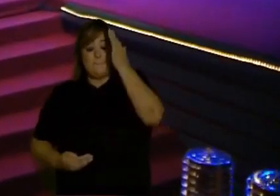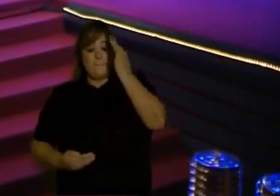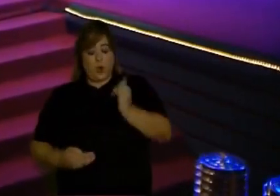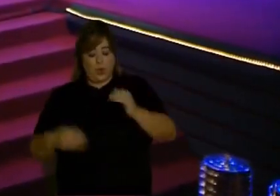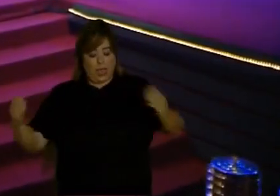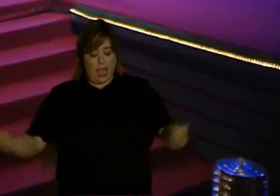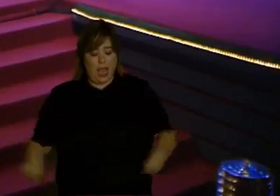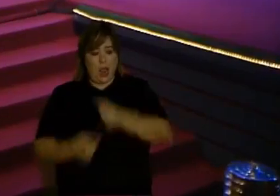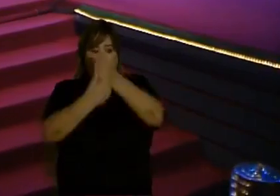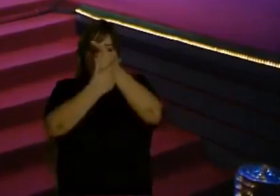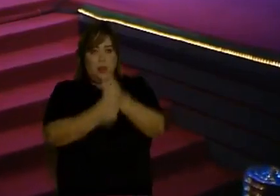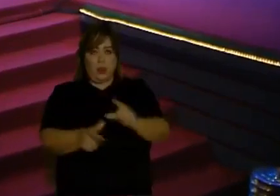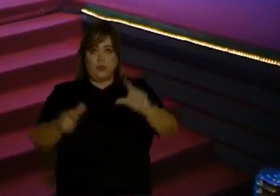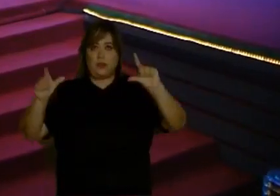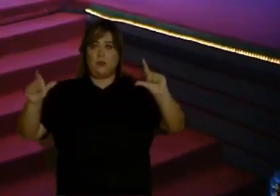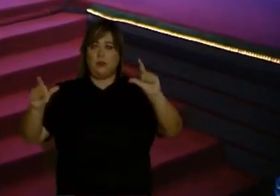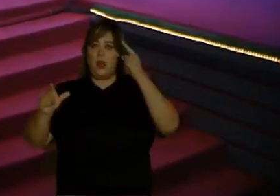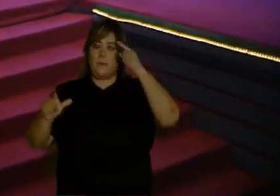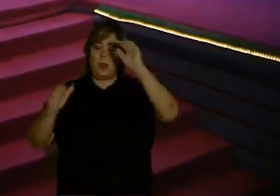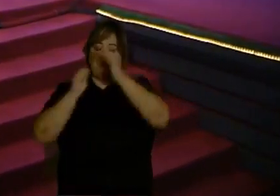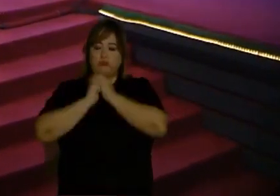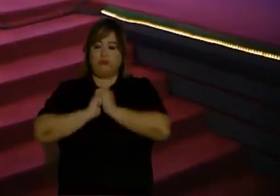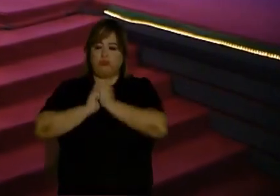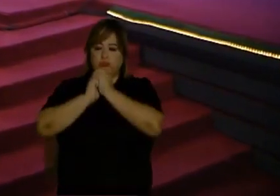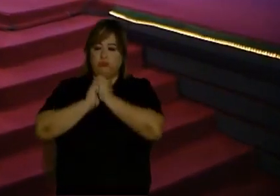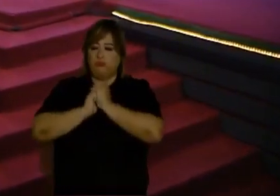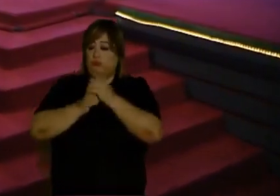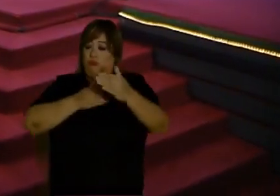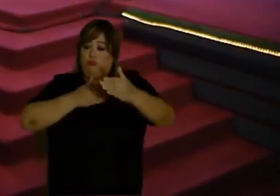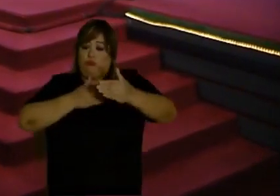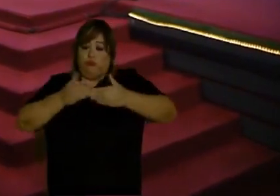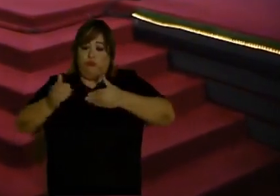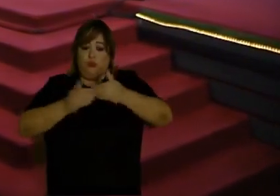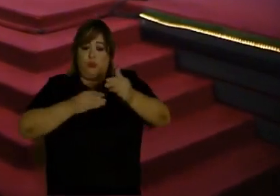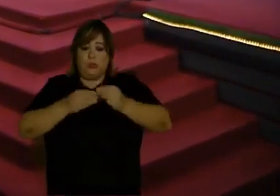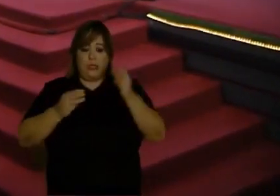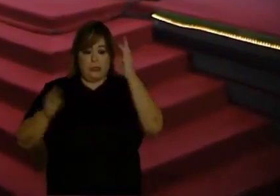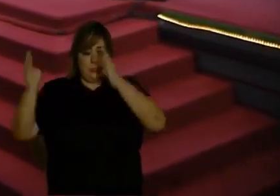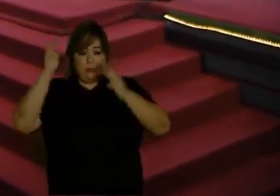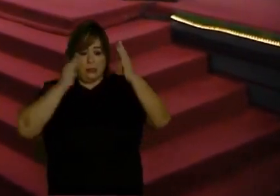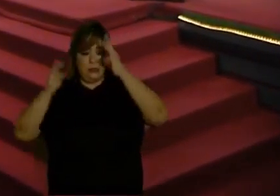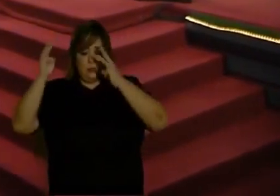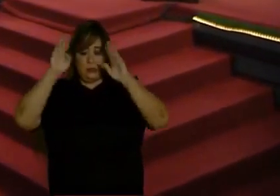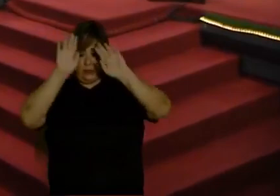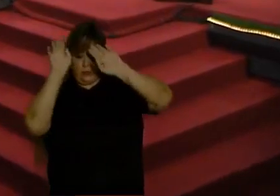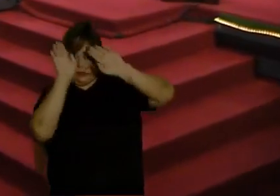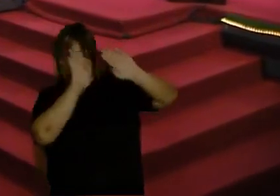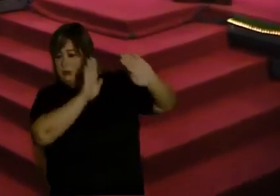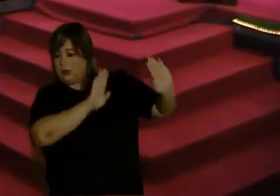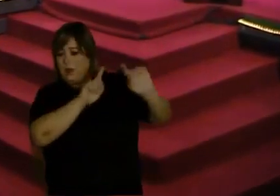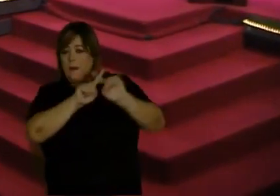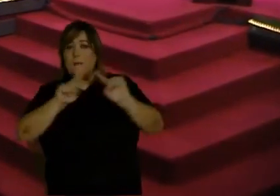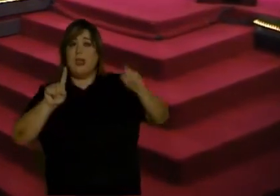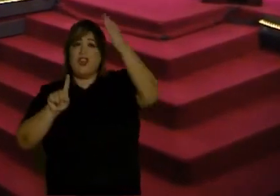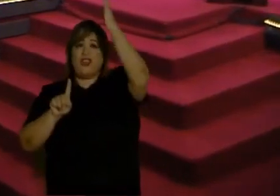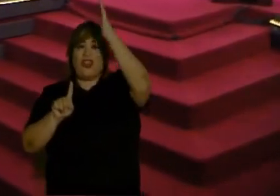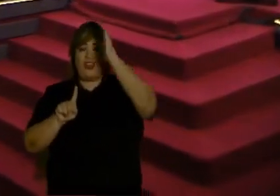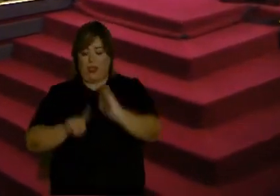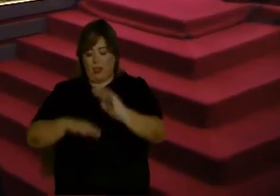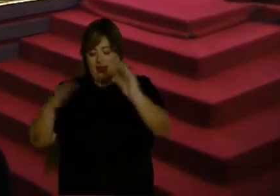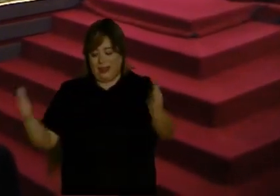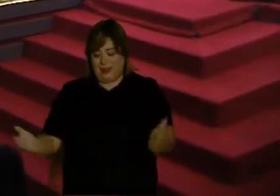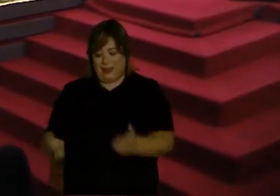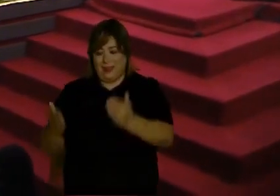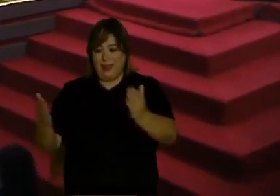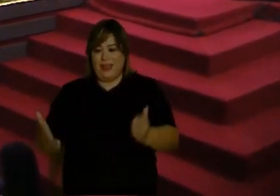adorarle. Yo no sé los trabajos, las luchas que usted tuvo para llegar aquí, pero el Padre le ha recibido con los brazos abiertos.